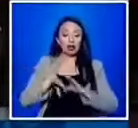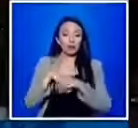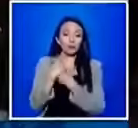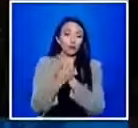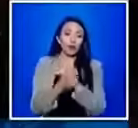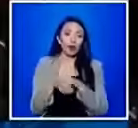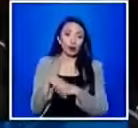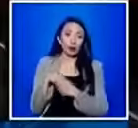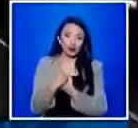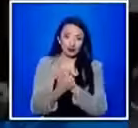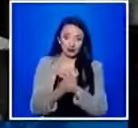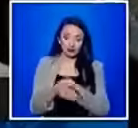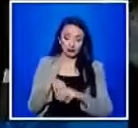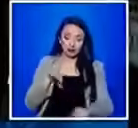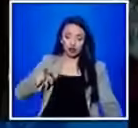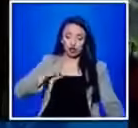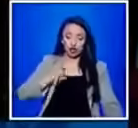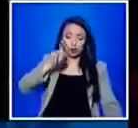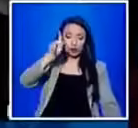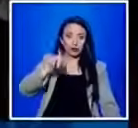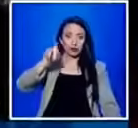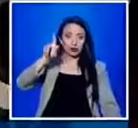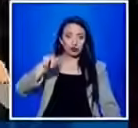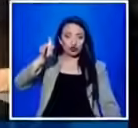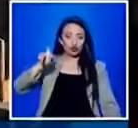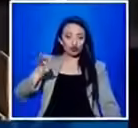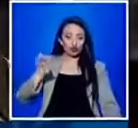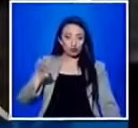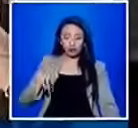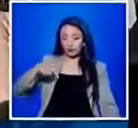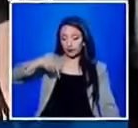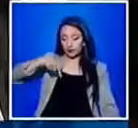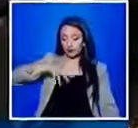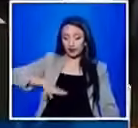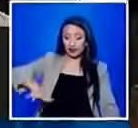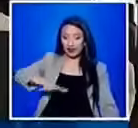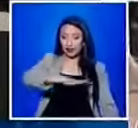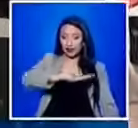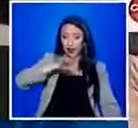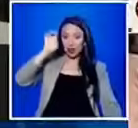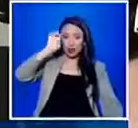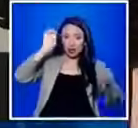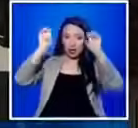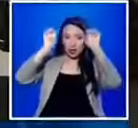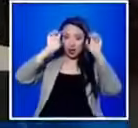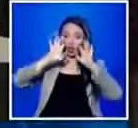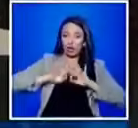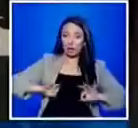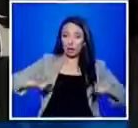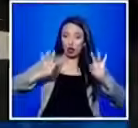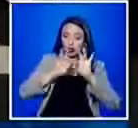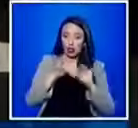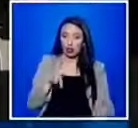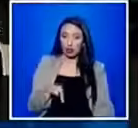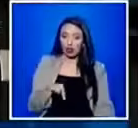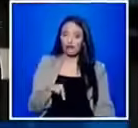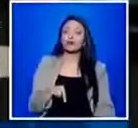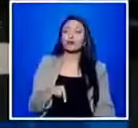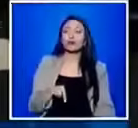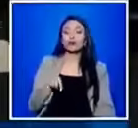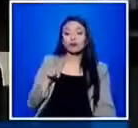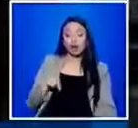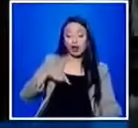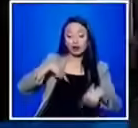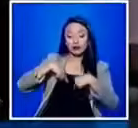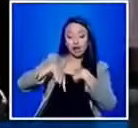las pertenencias de los pasajeros. Este punto es estratégico porque aquí es donde llegan las unidades